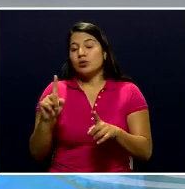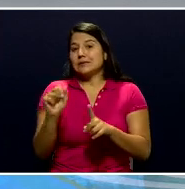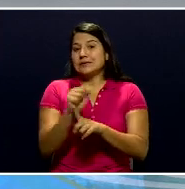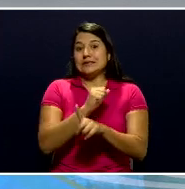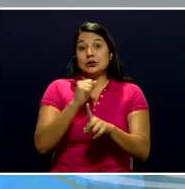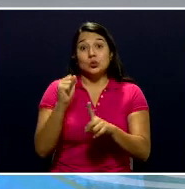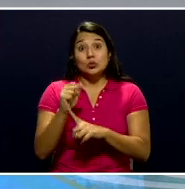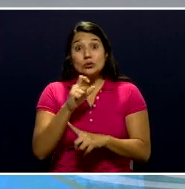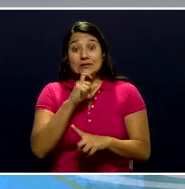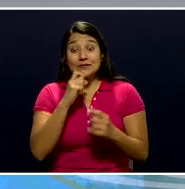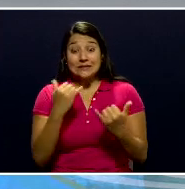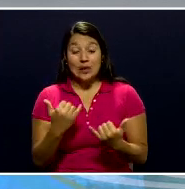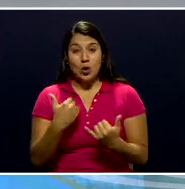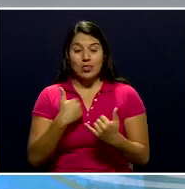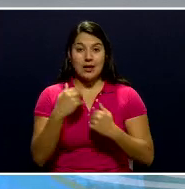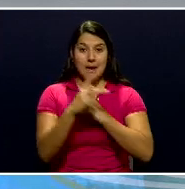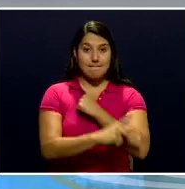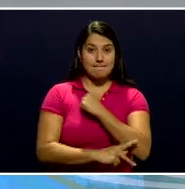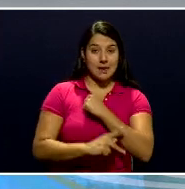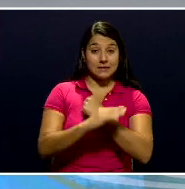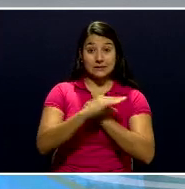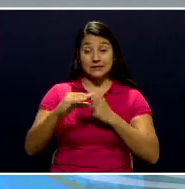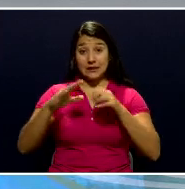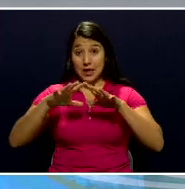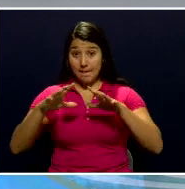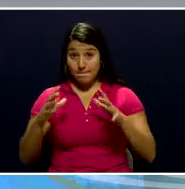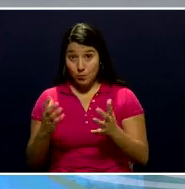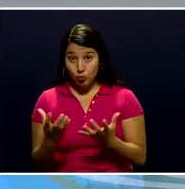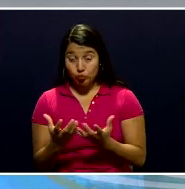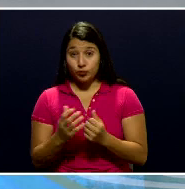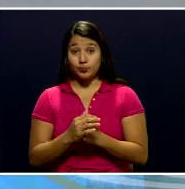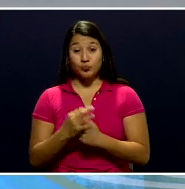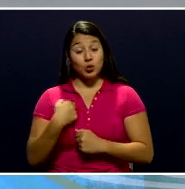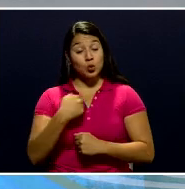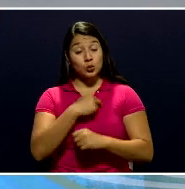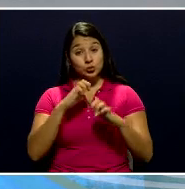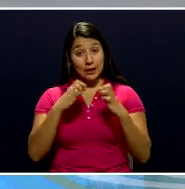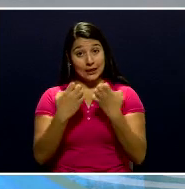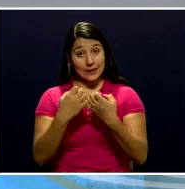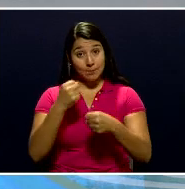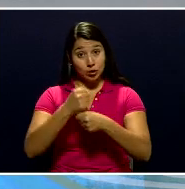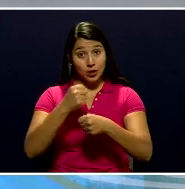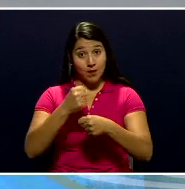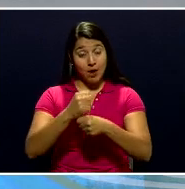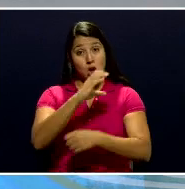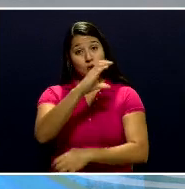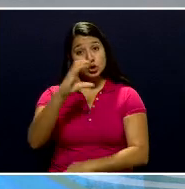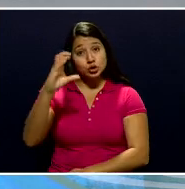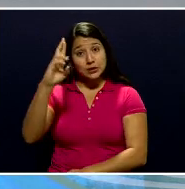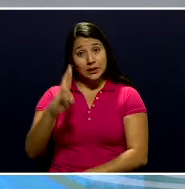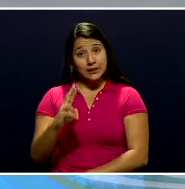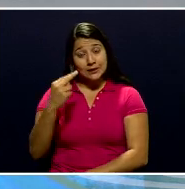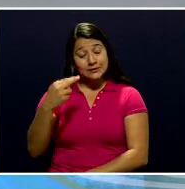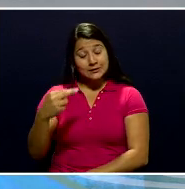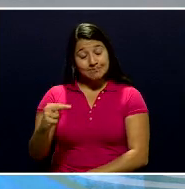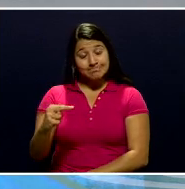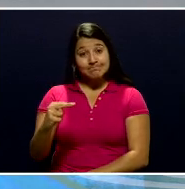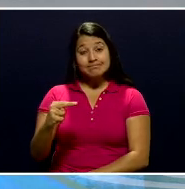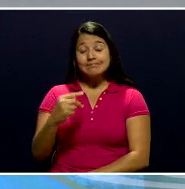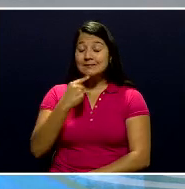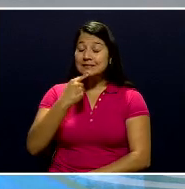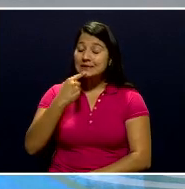país y el mundo. Desde el equipo de Costa Rica Noticias enviamos nuestras más